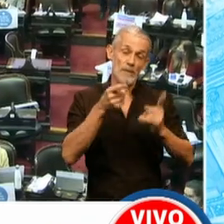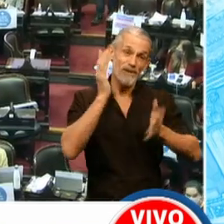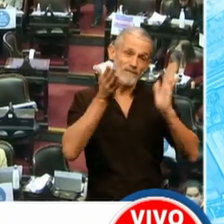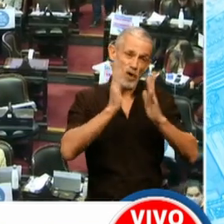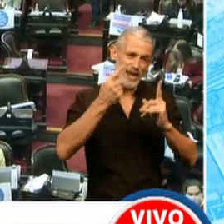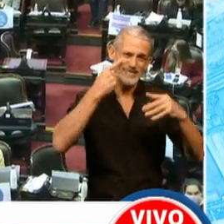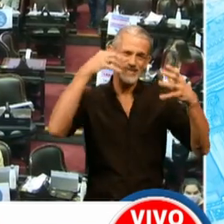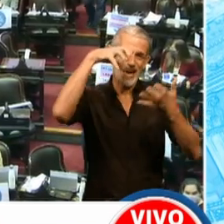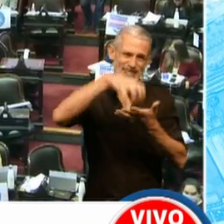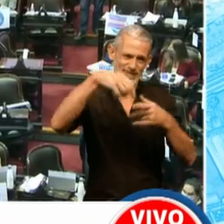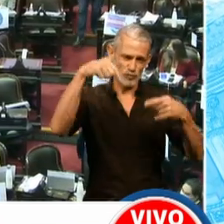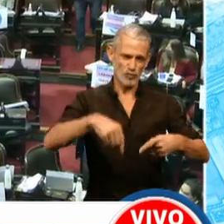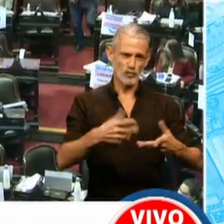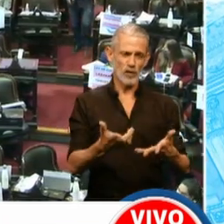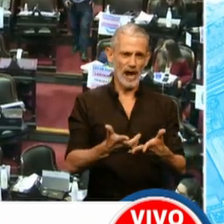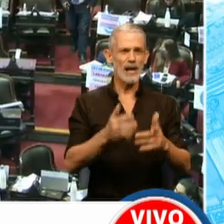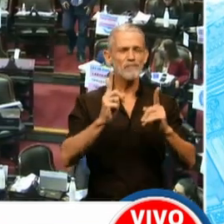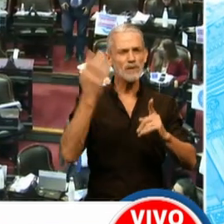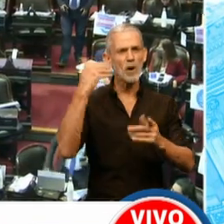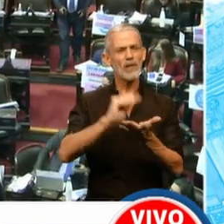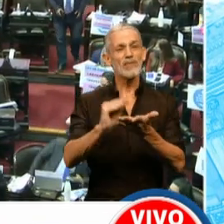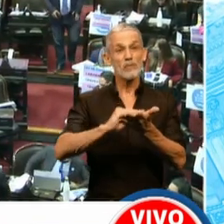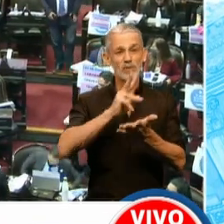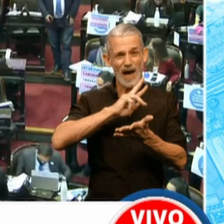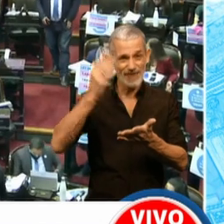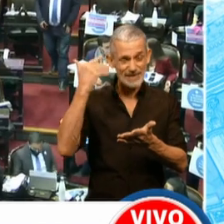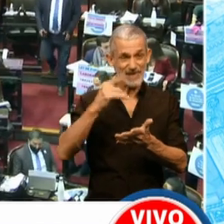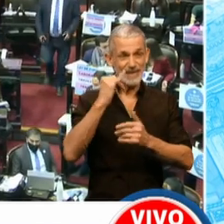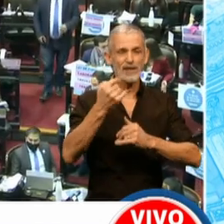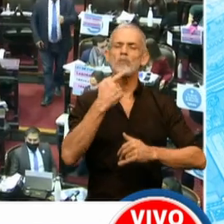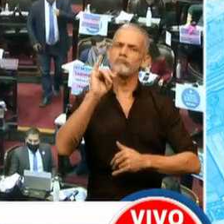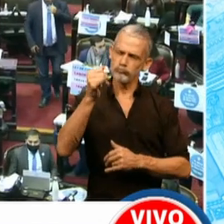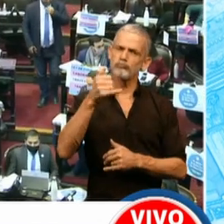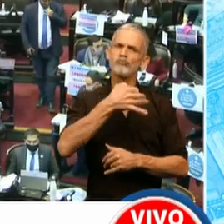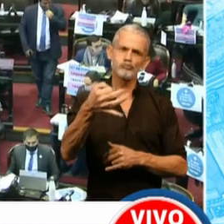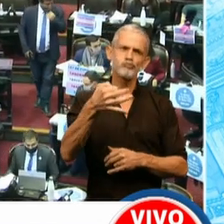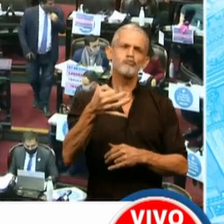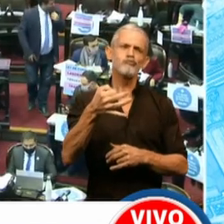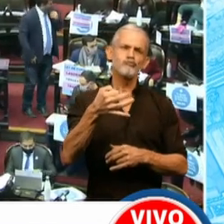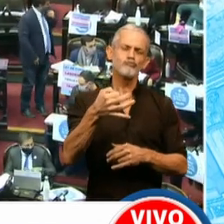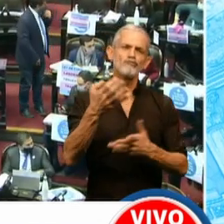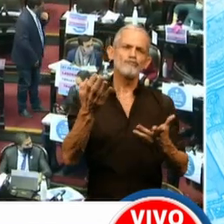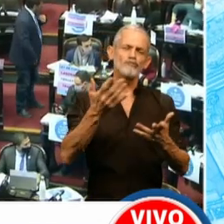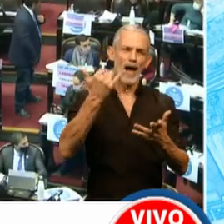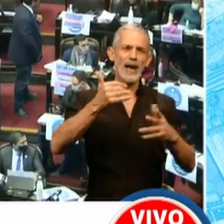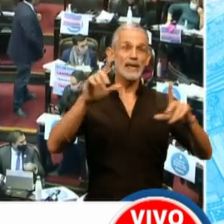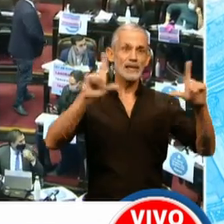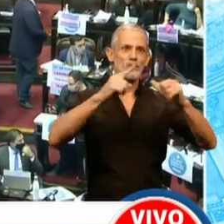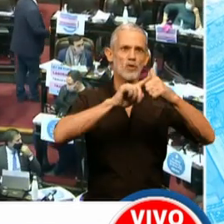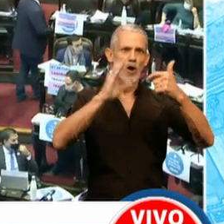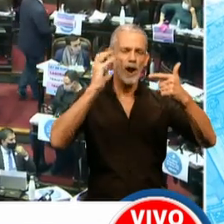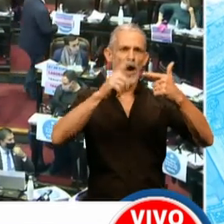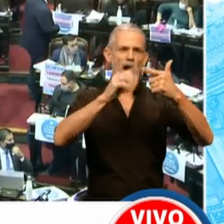institucional todos sabemos esto que decían la legisladora pre esperante que si sucede y sucede en medios